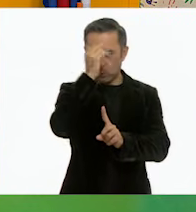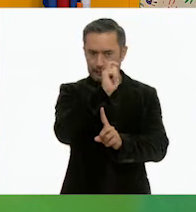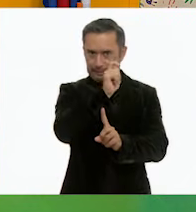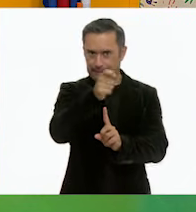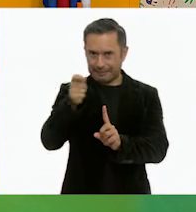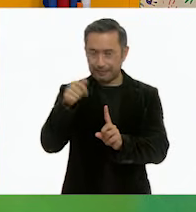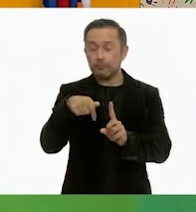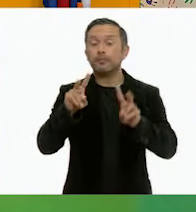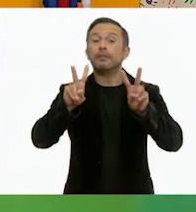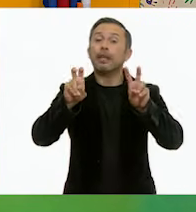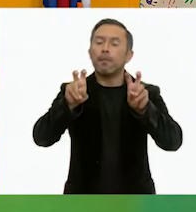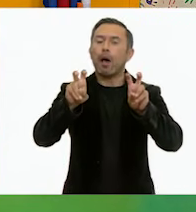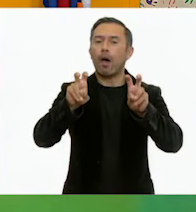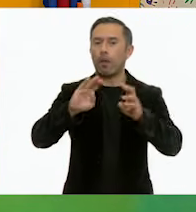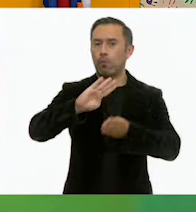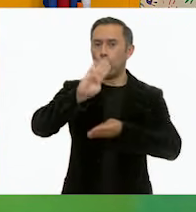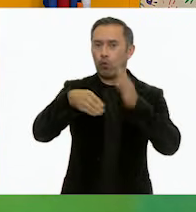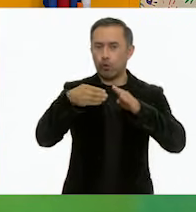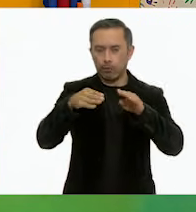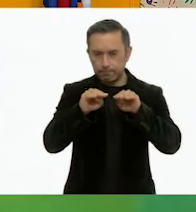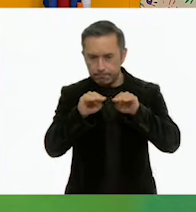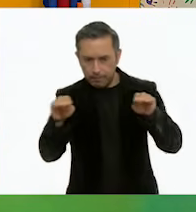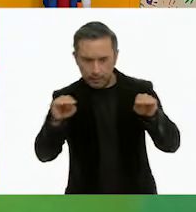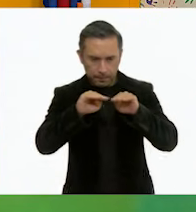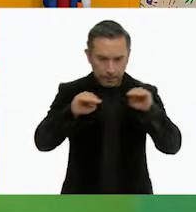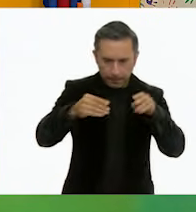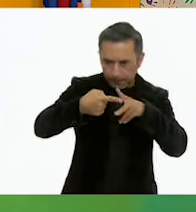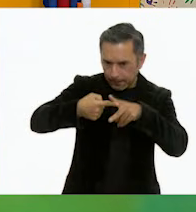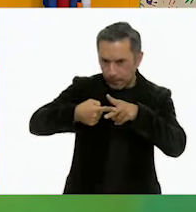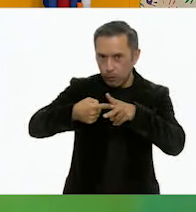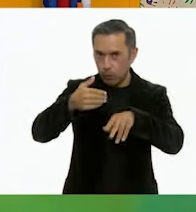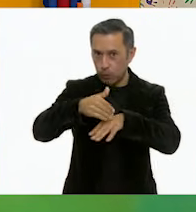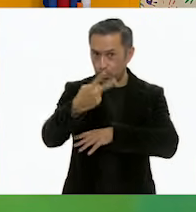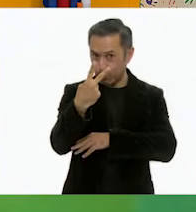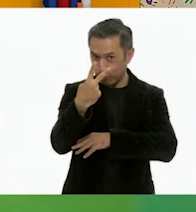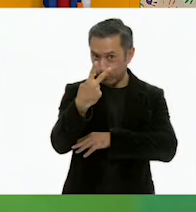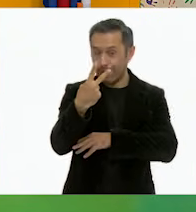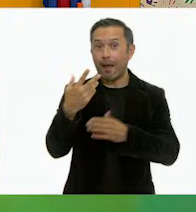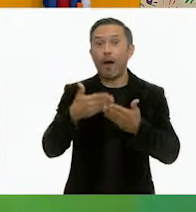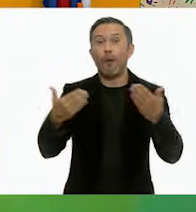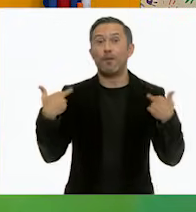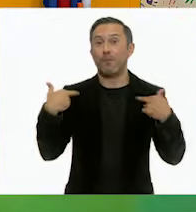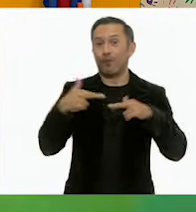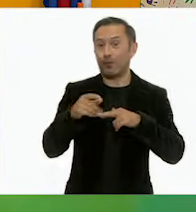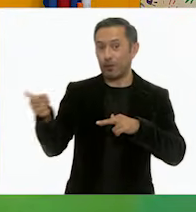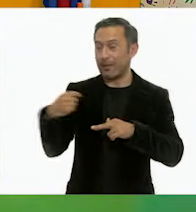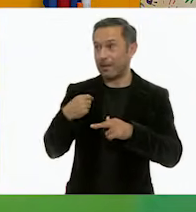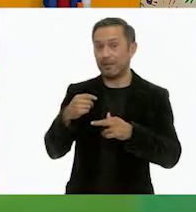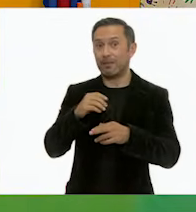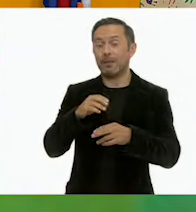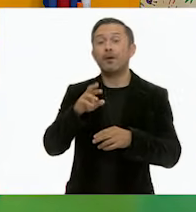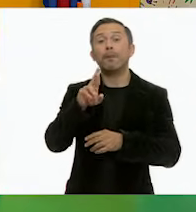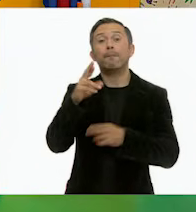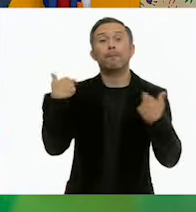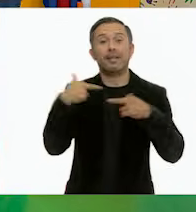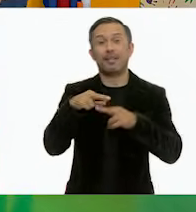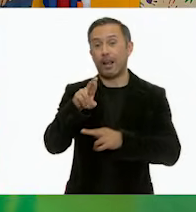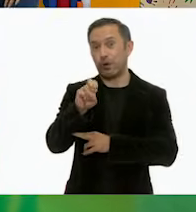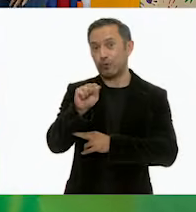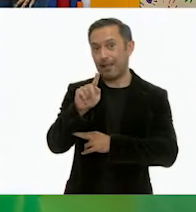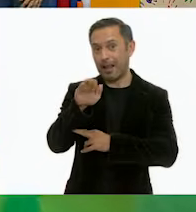2. Y la maestra Rosalba nos tiene preparada una clase muy especial. Vamos a darle la bienvenida. Maestra Rosalba.